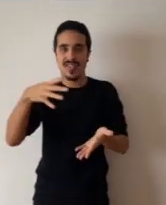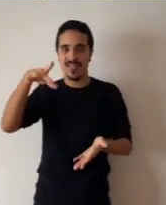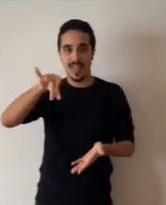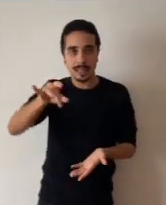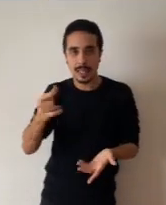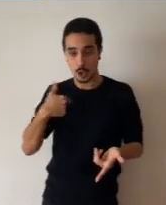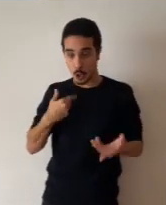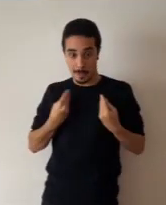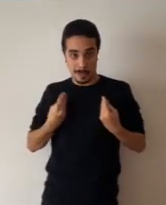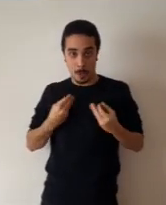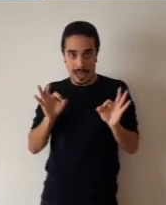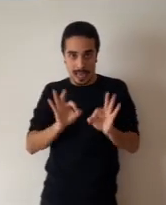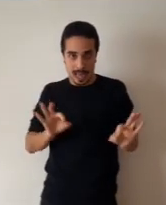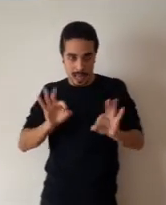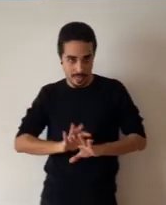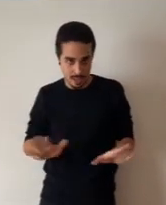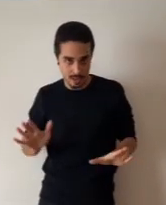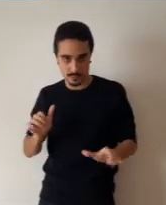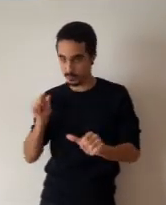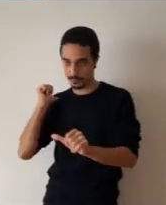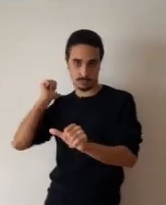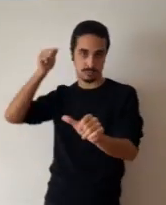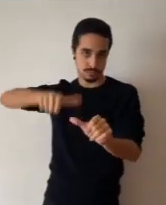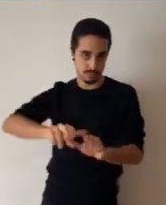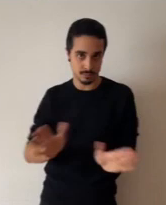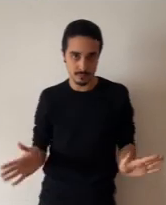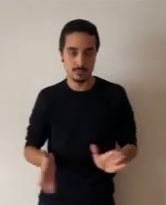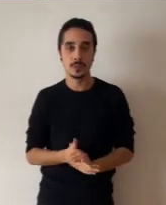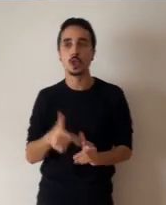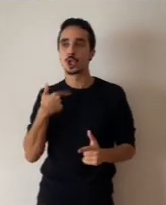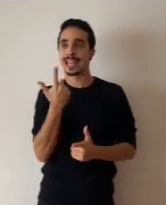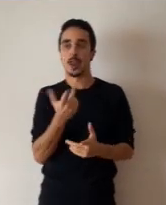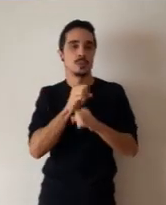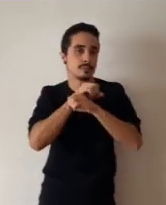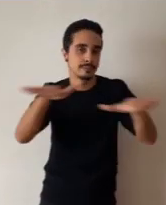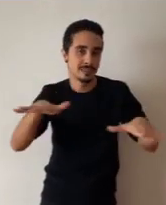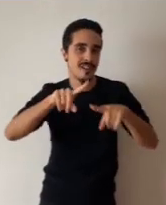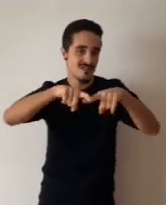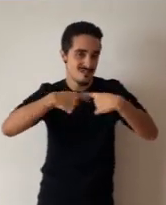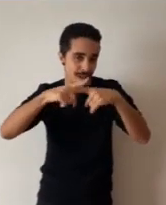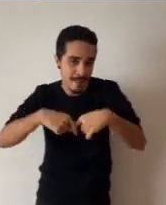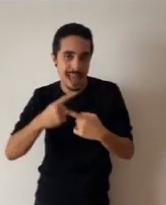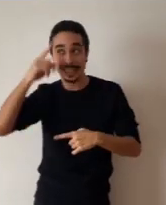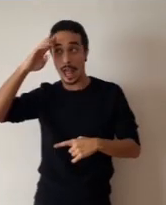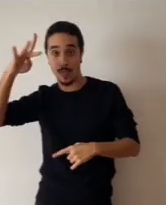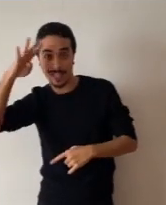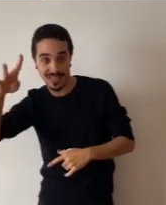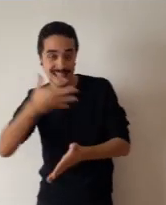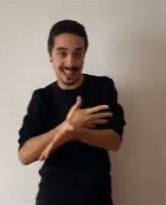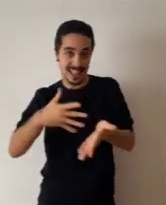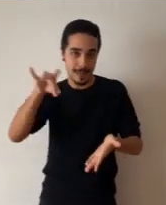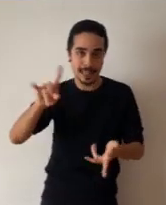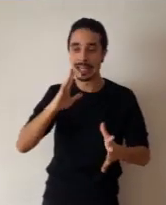la diabetes, yo personalmente no las he vivido. Entonces, eso lo que quiero es transmitir una tranquilidad a las familias